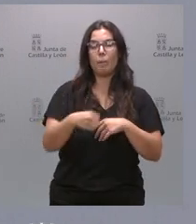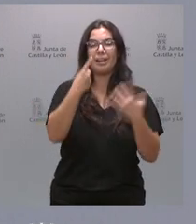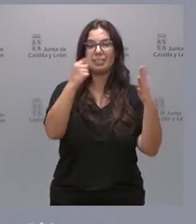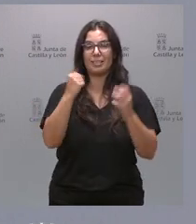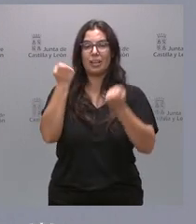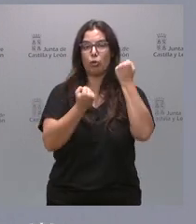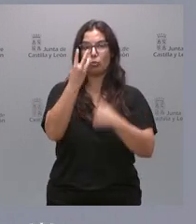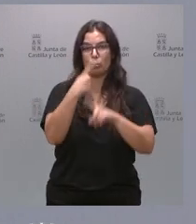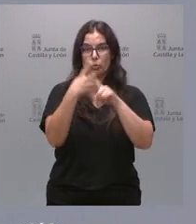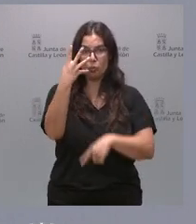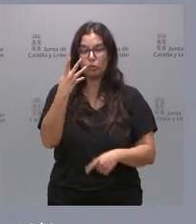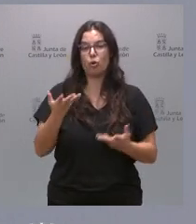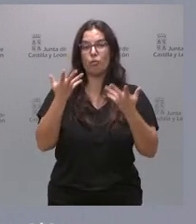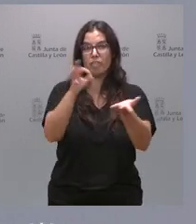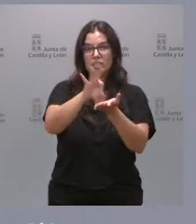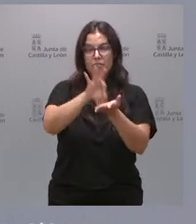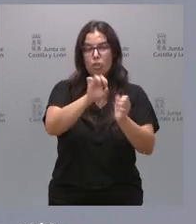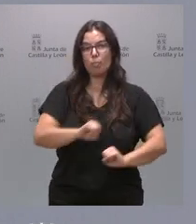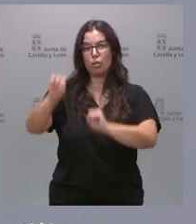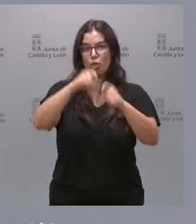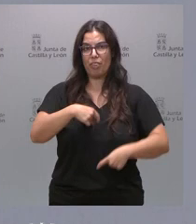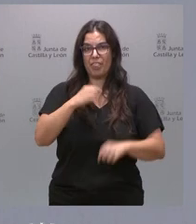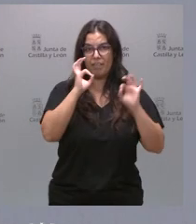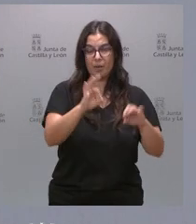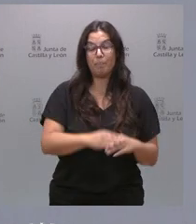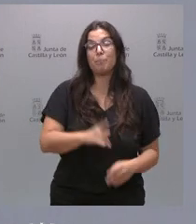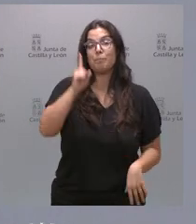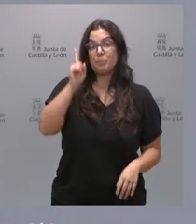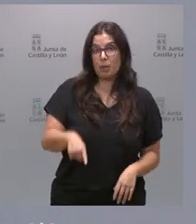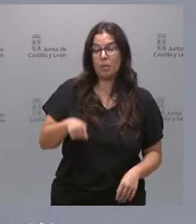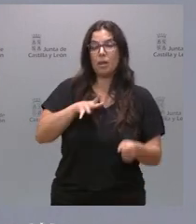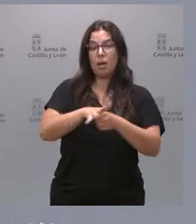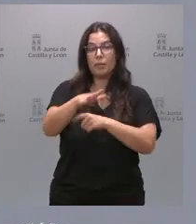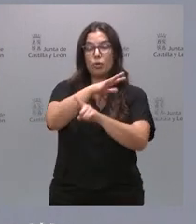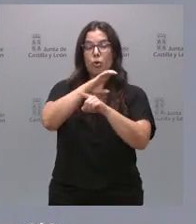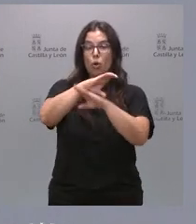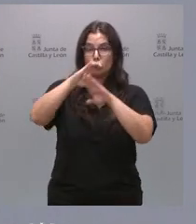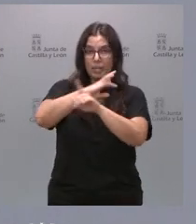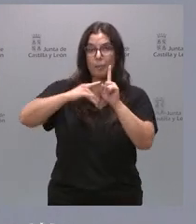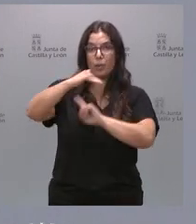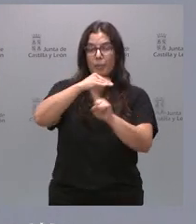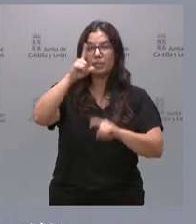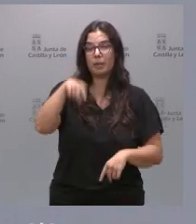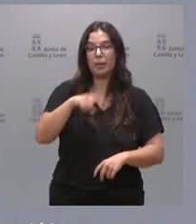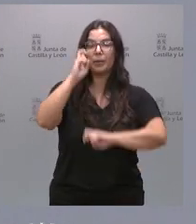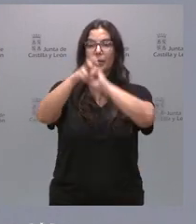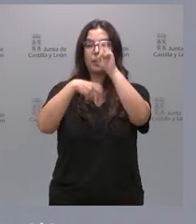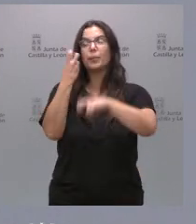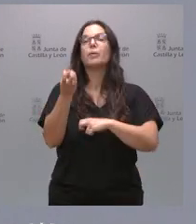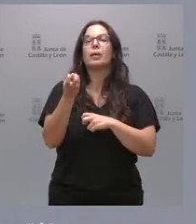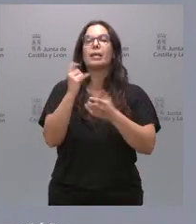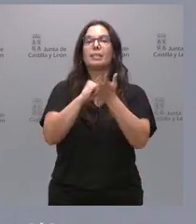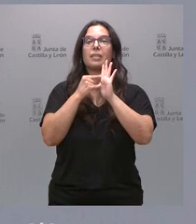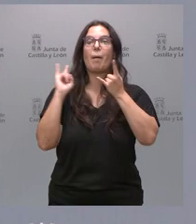todo terreno que van a prestar servicios en protección civil y así mismo también el ámbito de la consejería de medio ambiente para la restauración de sistemas